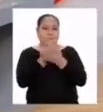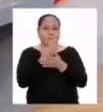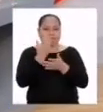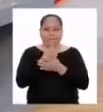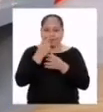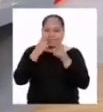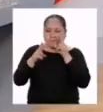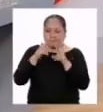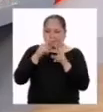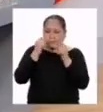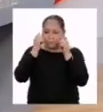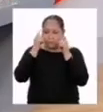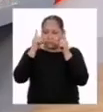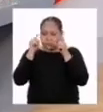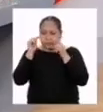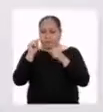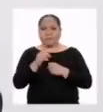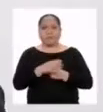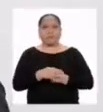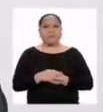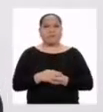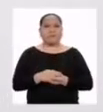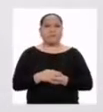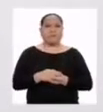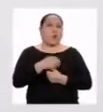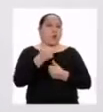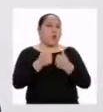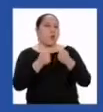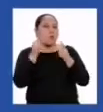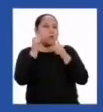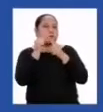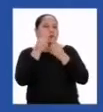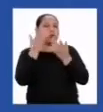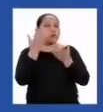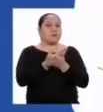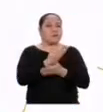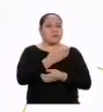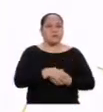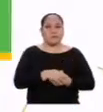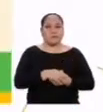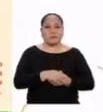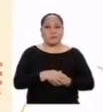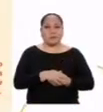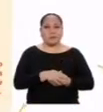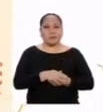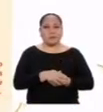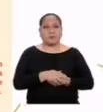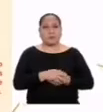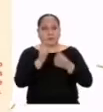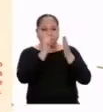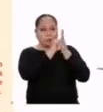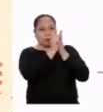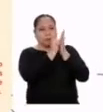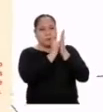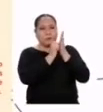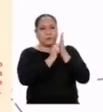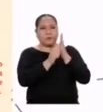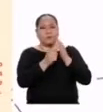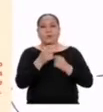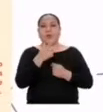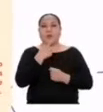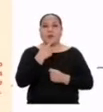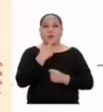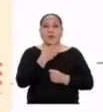mi atención en el texto. ¿Cuáles son esos términos? Los que están resaltados en amarillo,